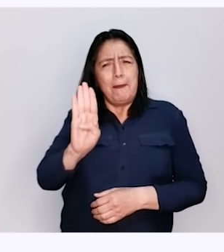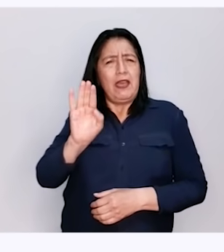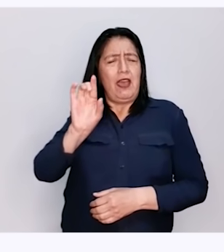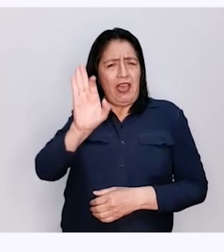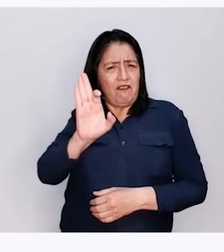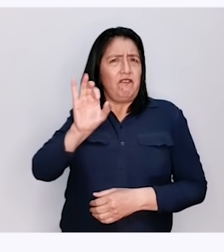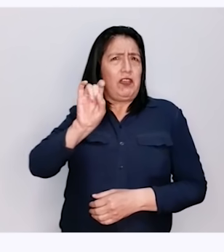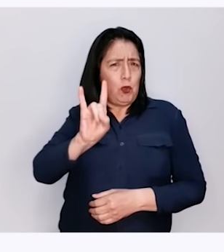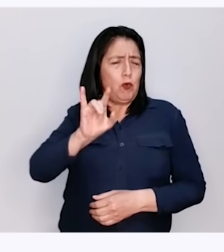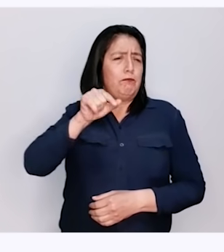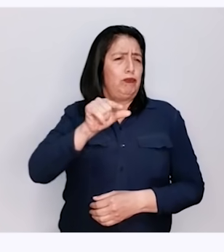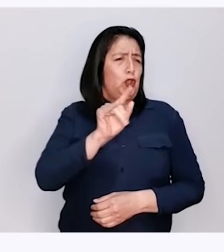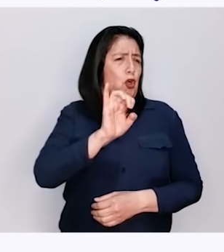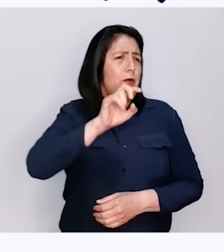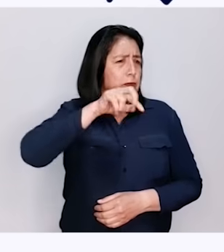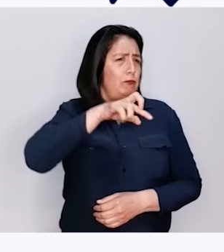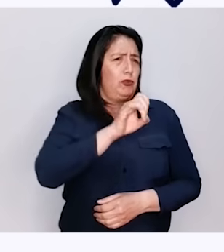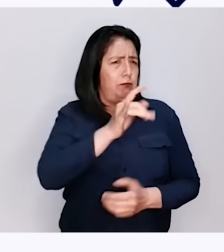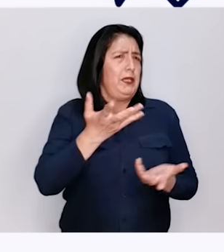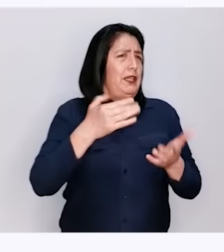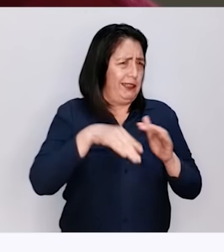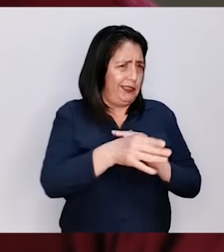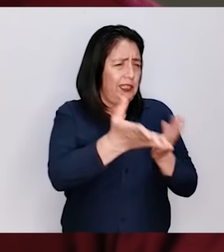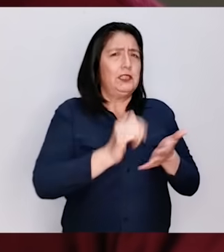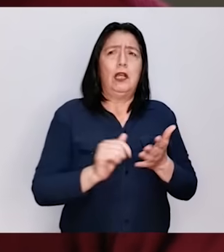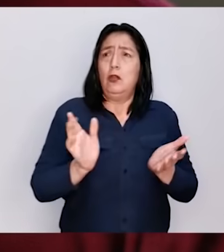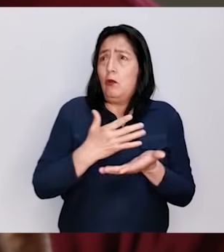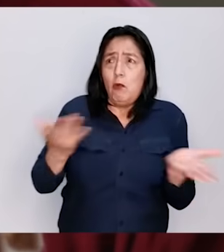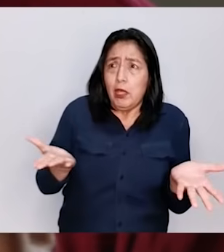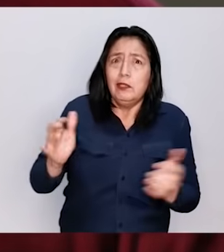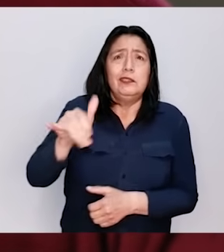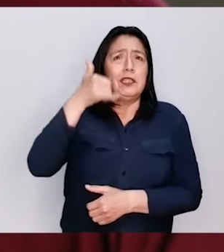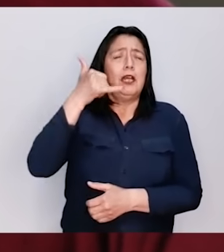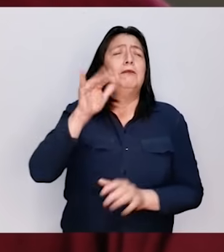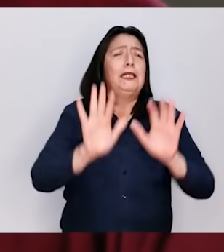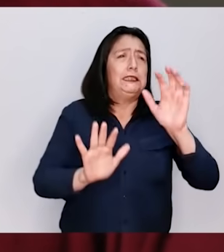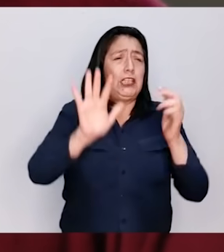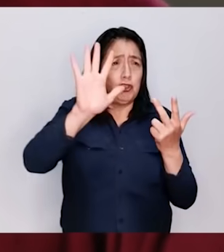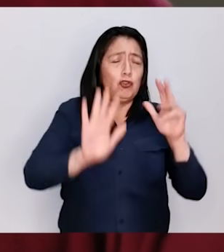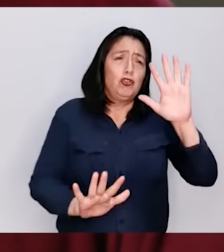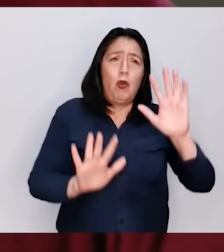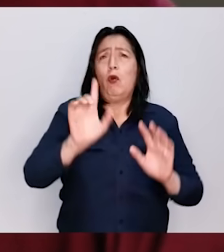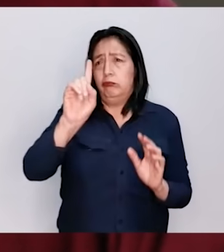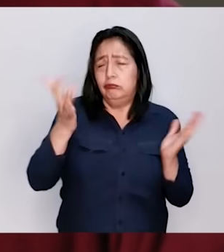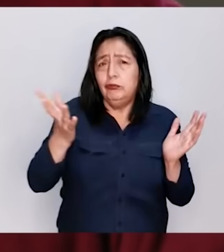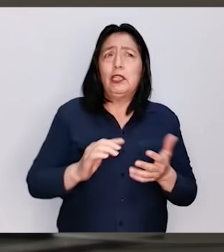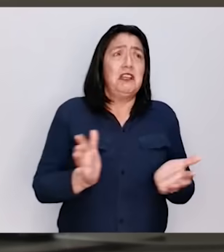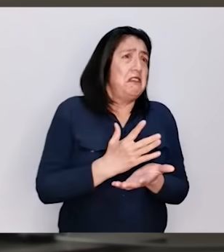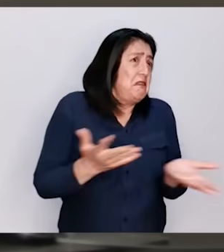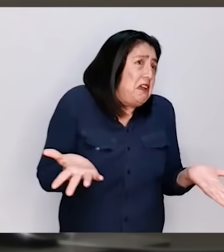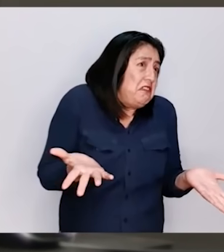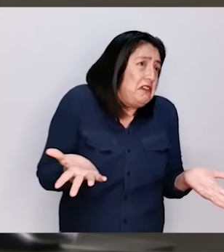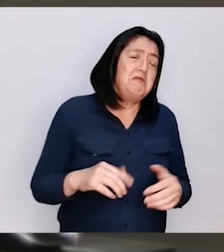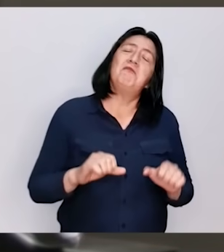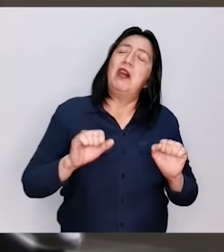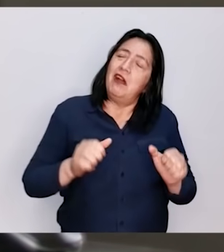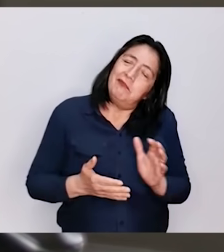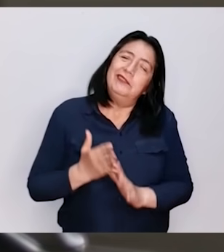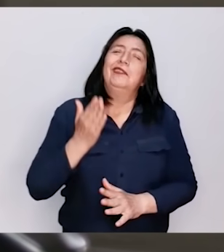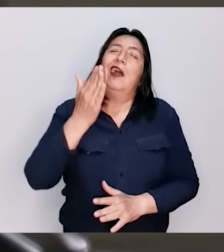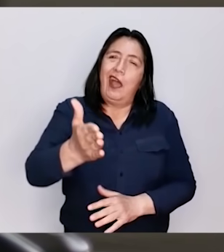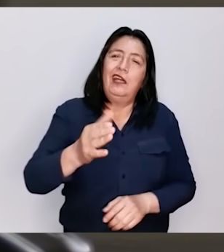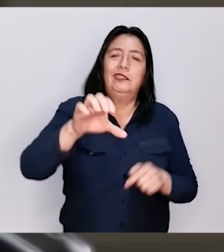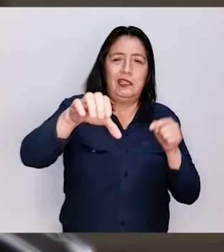pfu.gov.pe Si no puedes, llama al 1811. Y si no te queda de